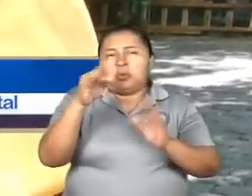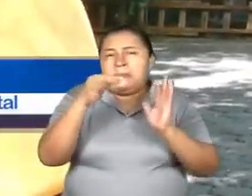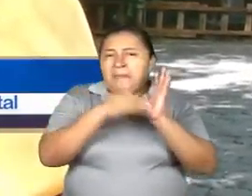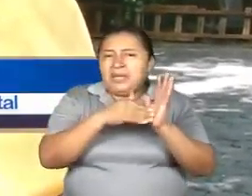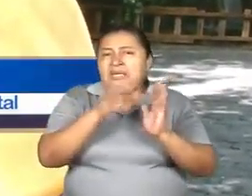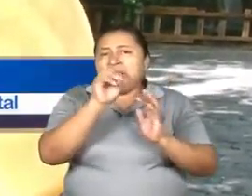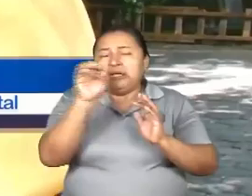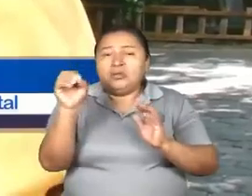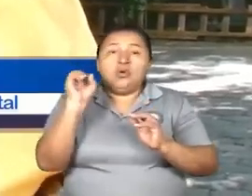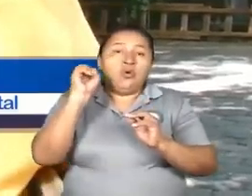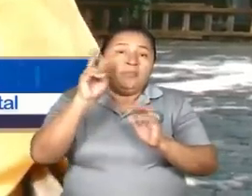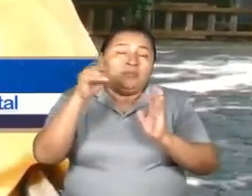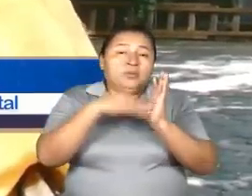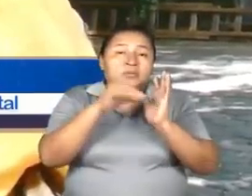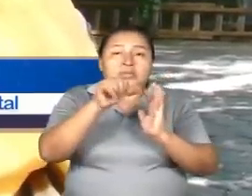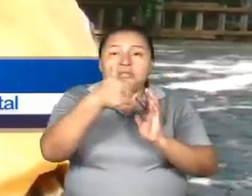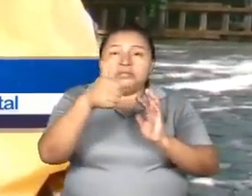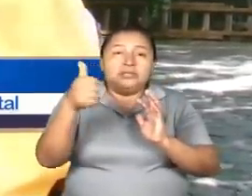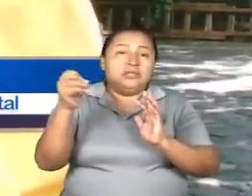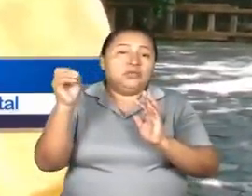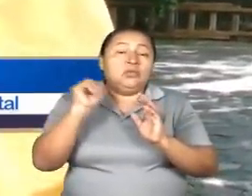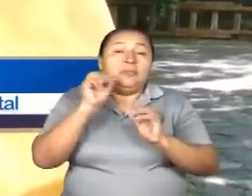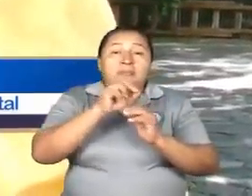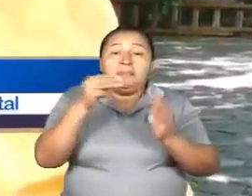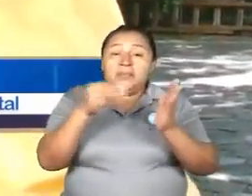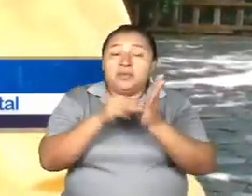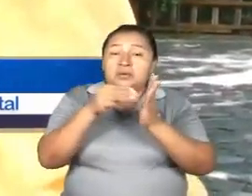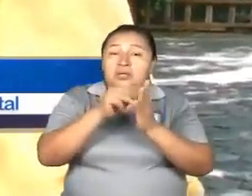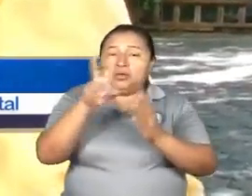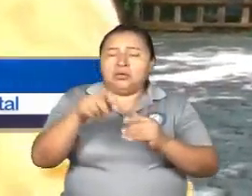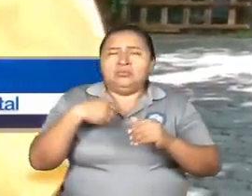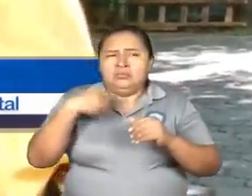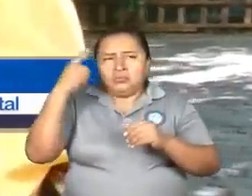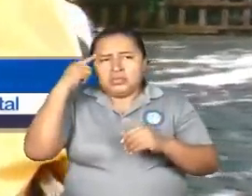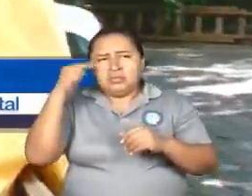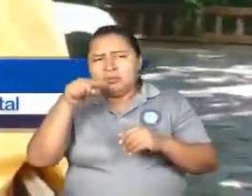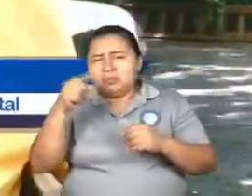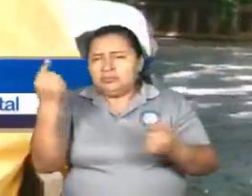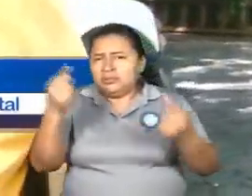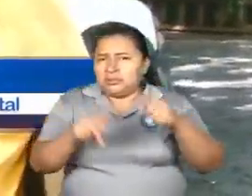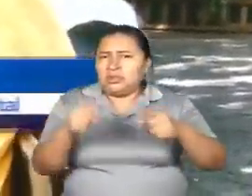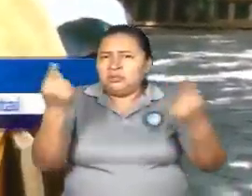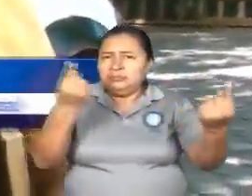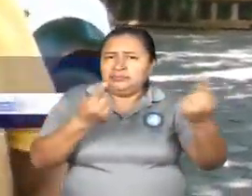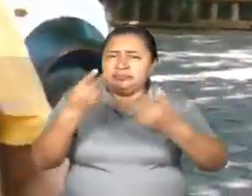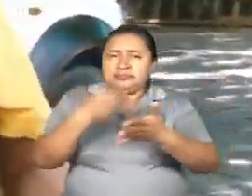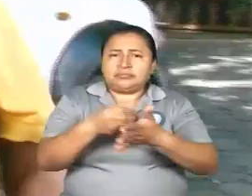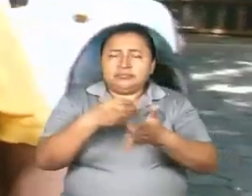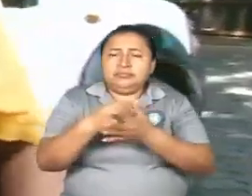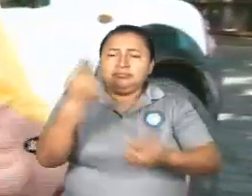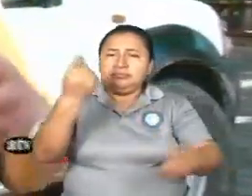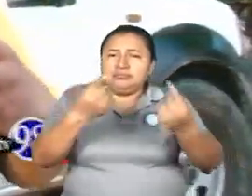2.500, 2.600 millones de acuerdo a que creemos, a como estamos viendo la afluencia de la población